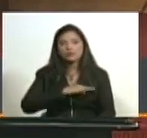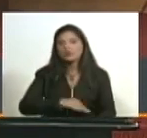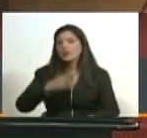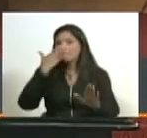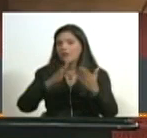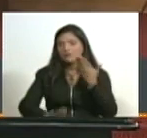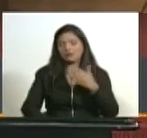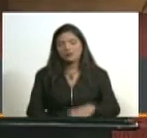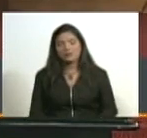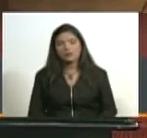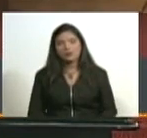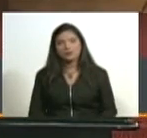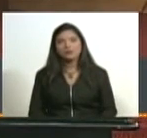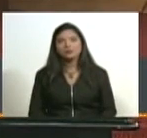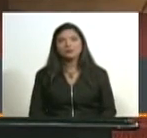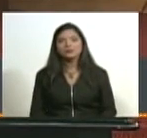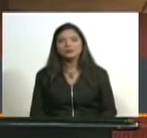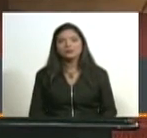siempre.